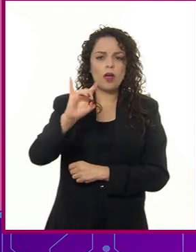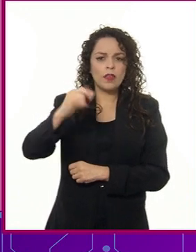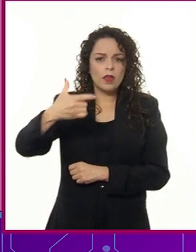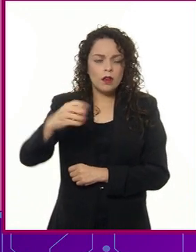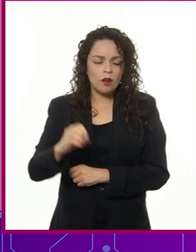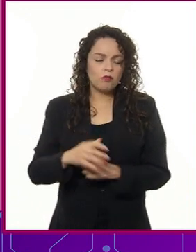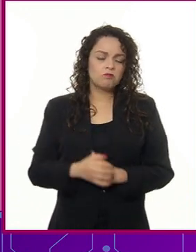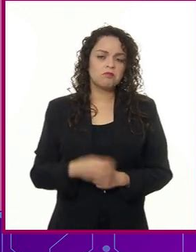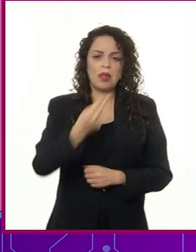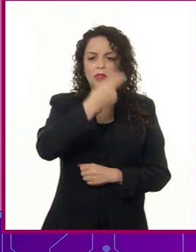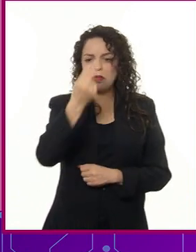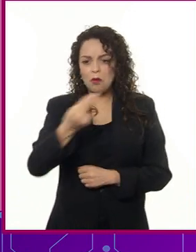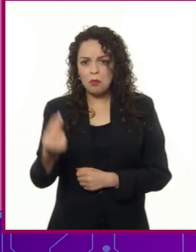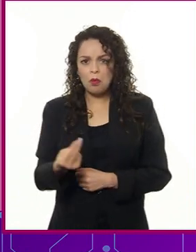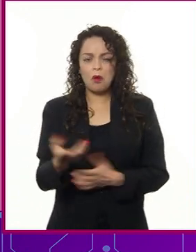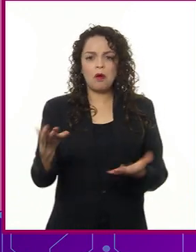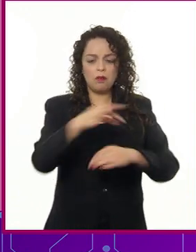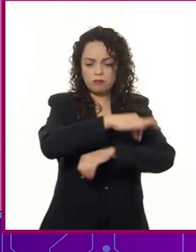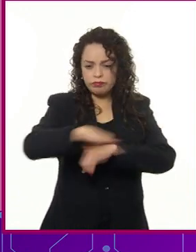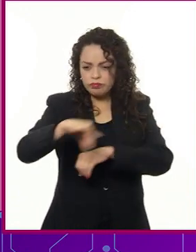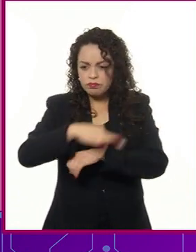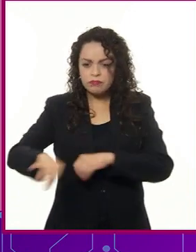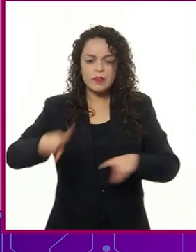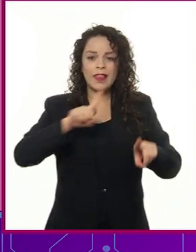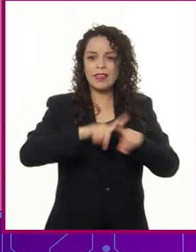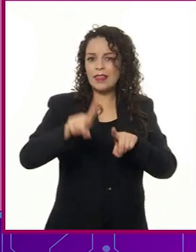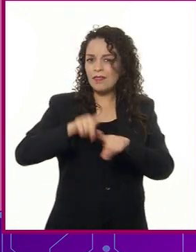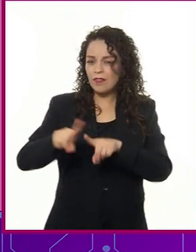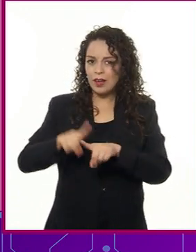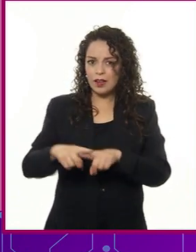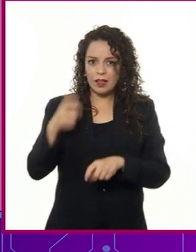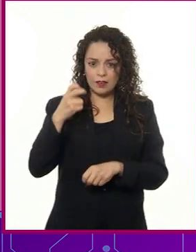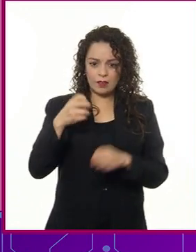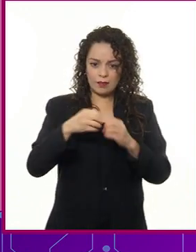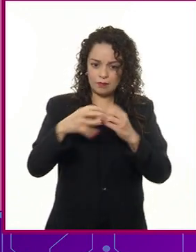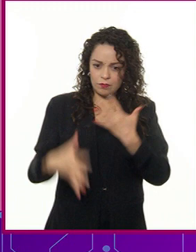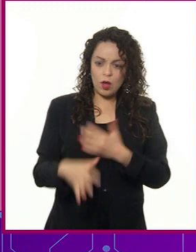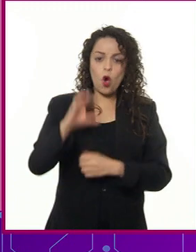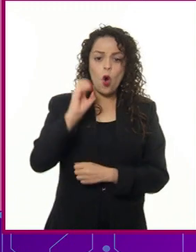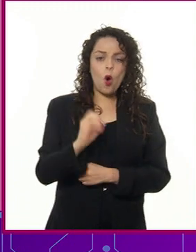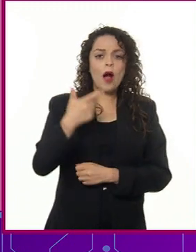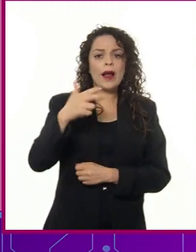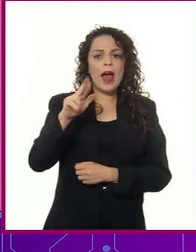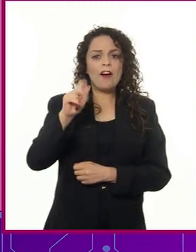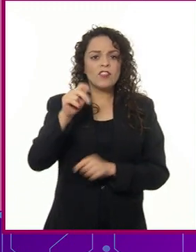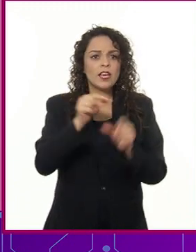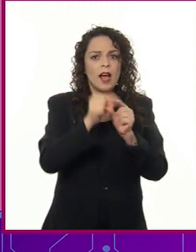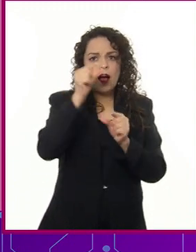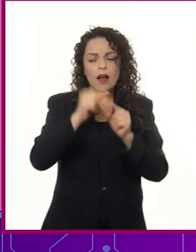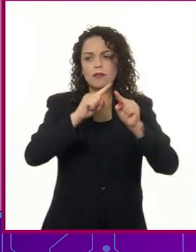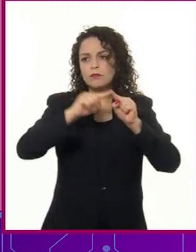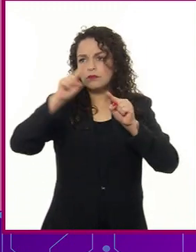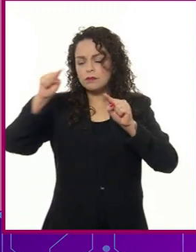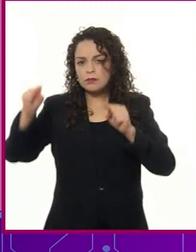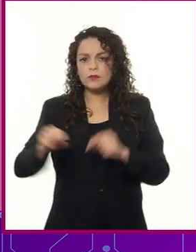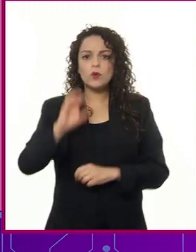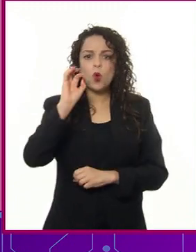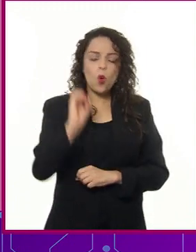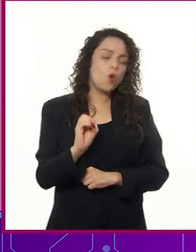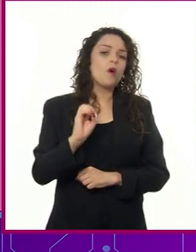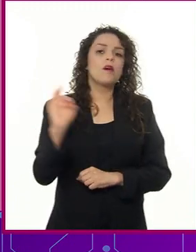el boceto, el dibujo. También encontramos los diagramas de flujo, las gráficas, los esquemas, el plano y la